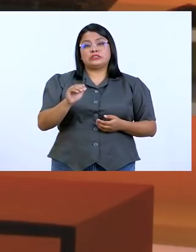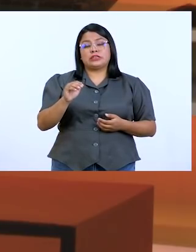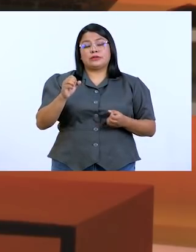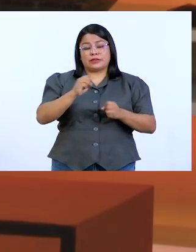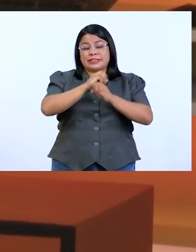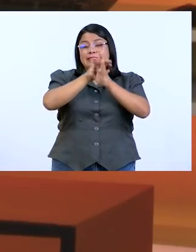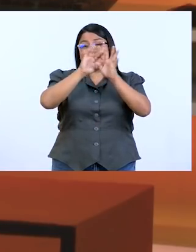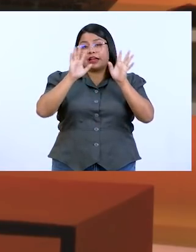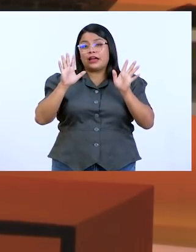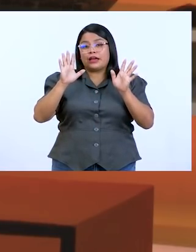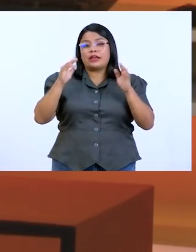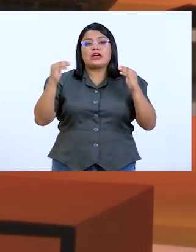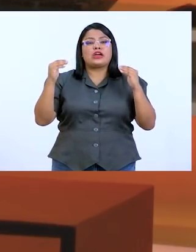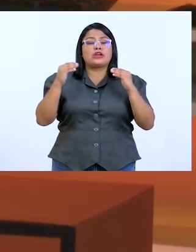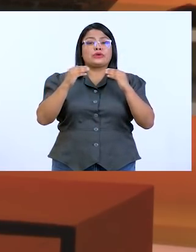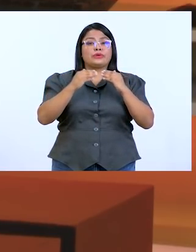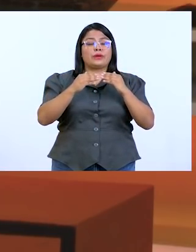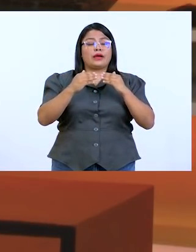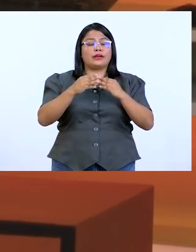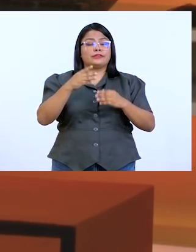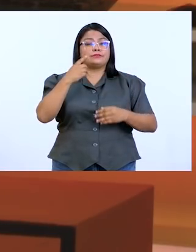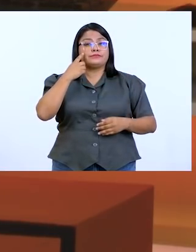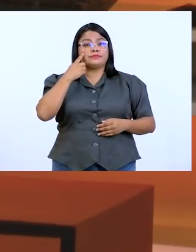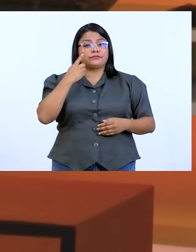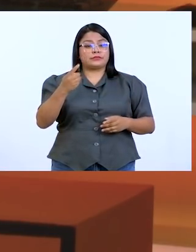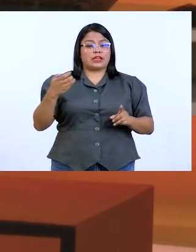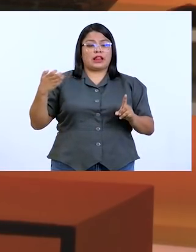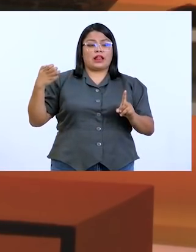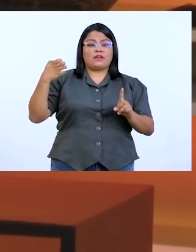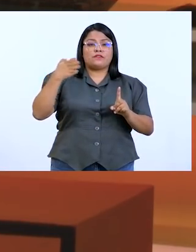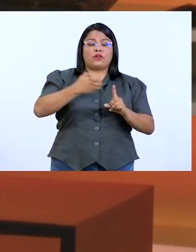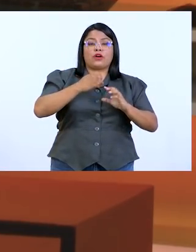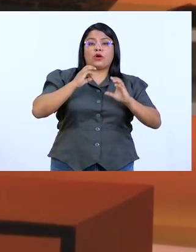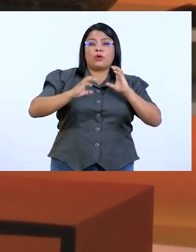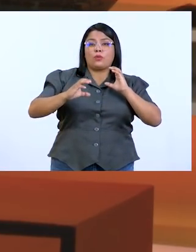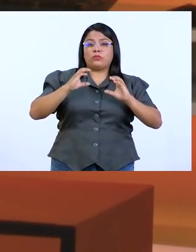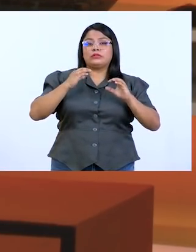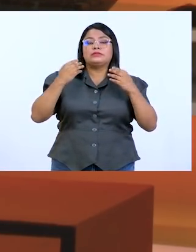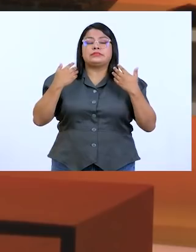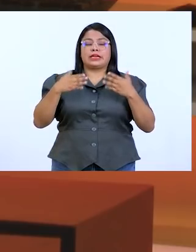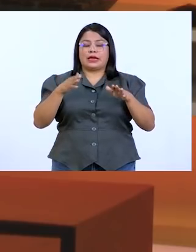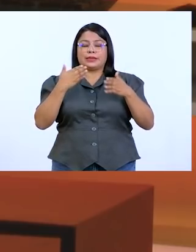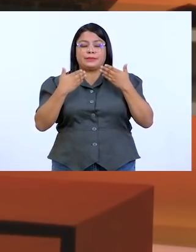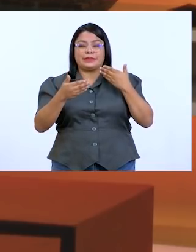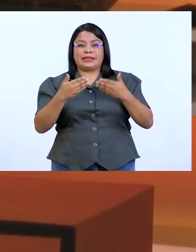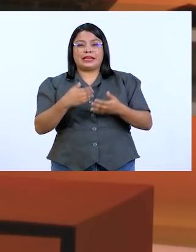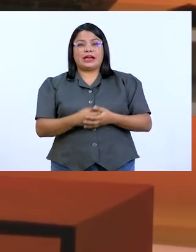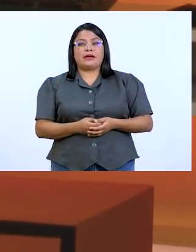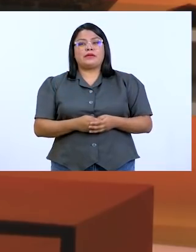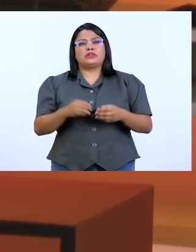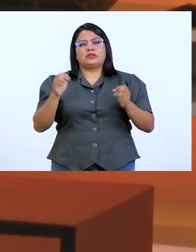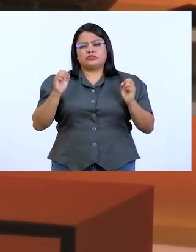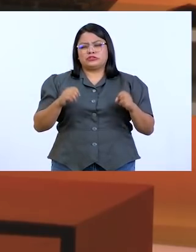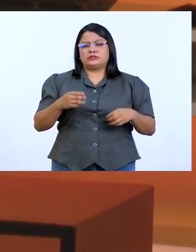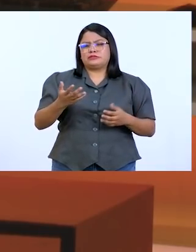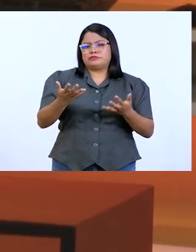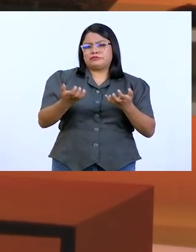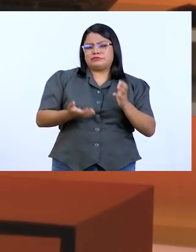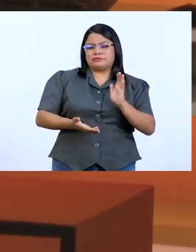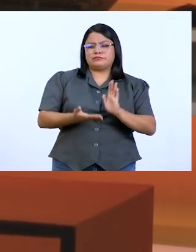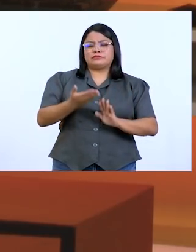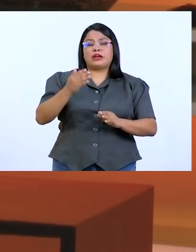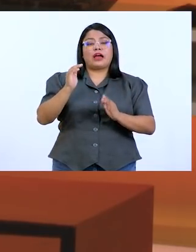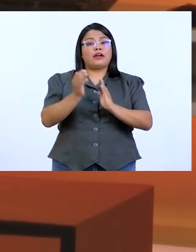enseñanza explícita. Además, está enmarcada en el enfoque comunicativo, como ya lo decíamos, por lo cual se